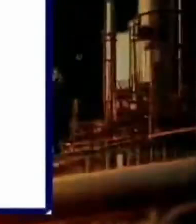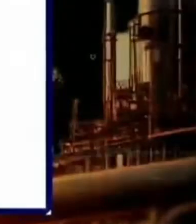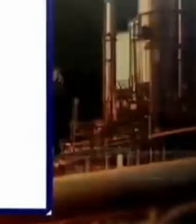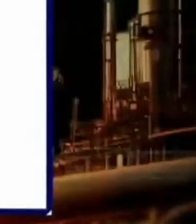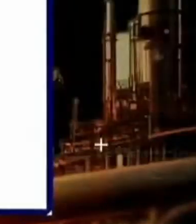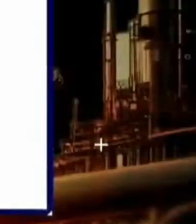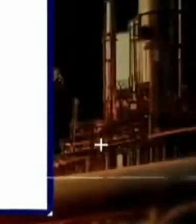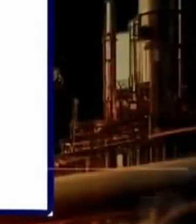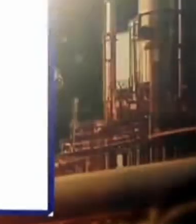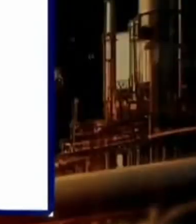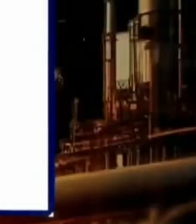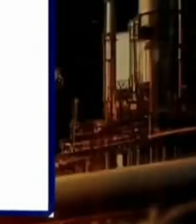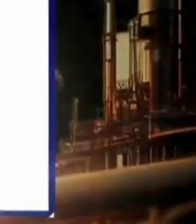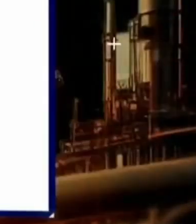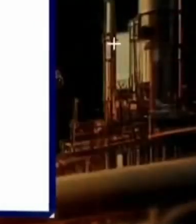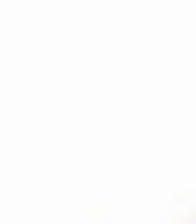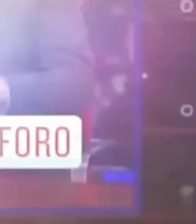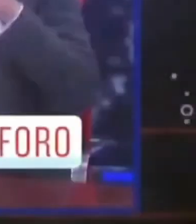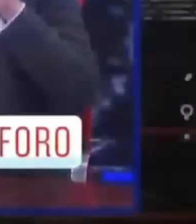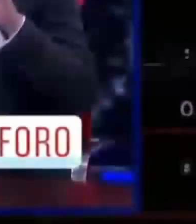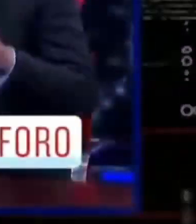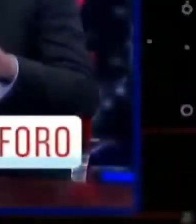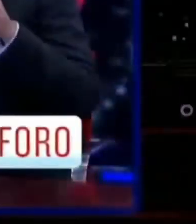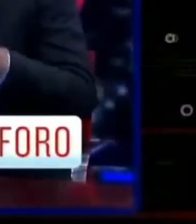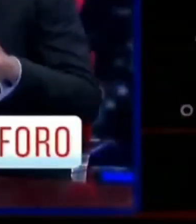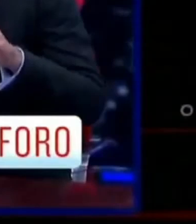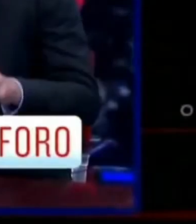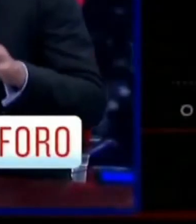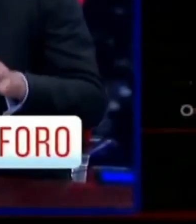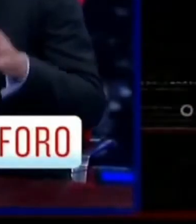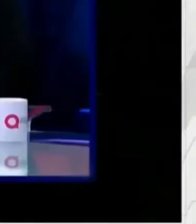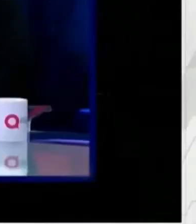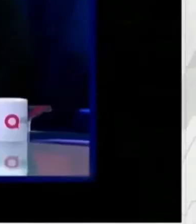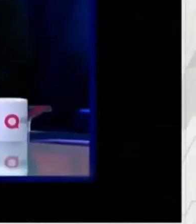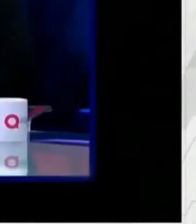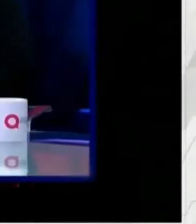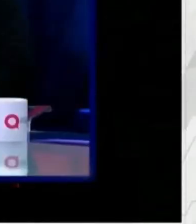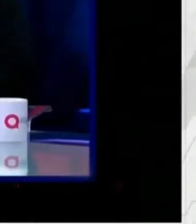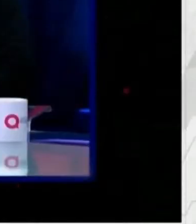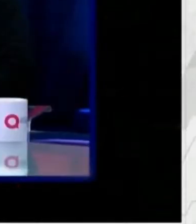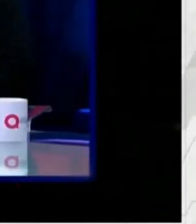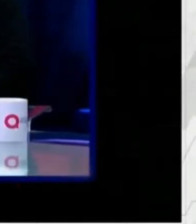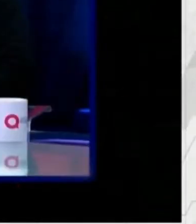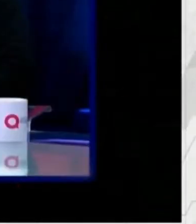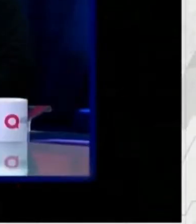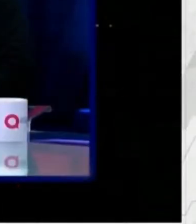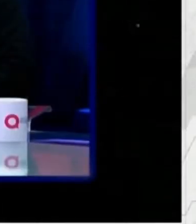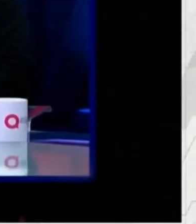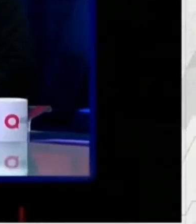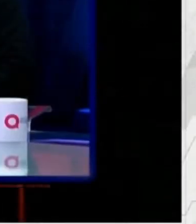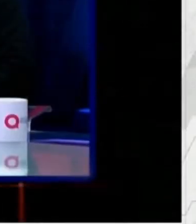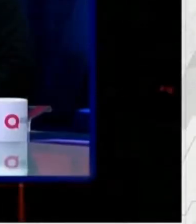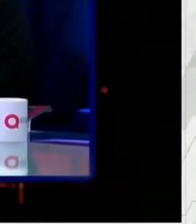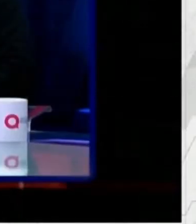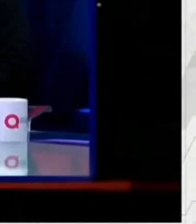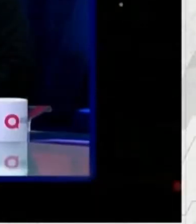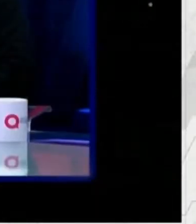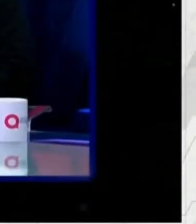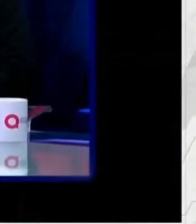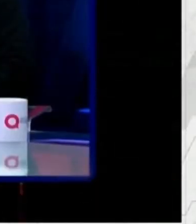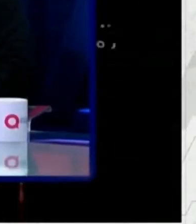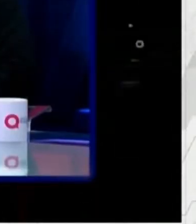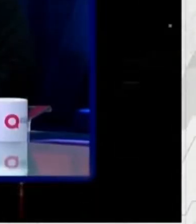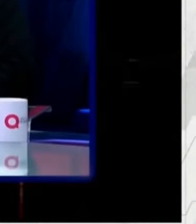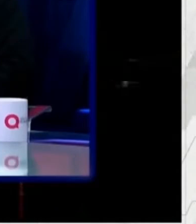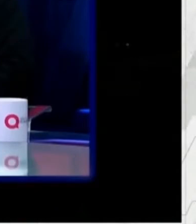que Pemex opera con pérdidas. O sea, ya Pemex no es esa empresa, esa vaca lechera que